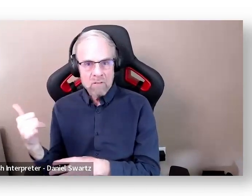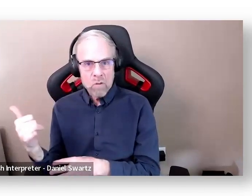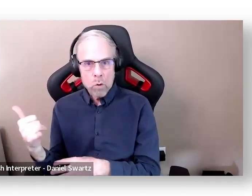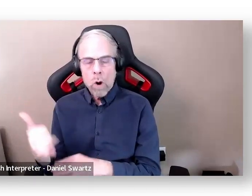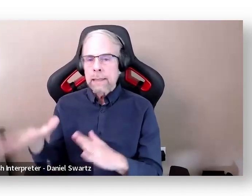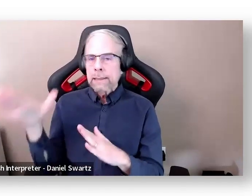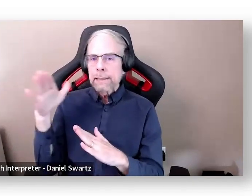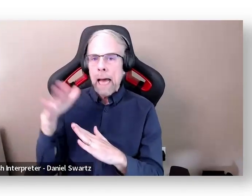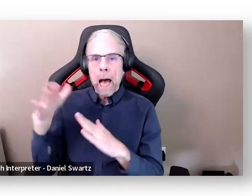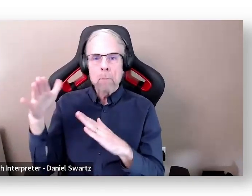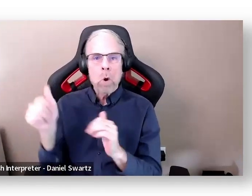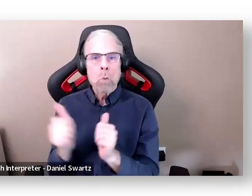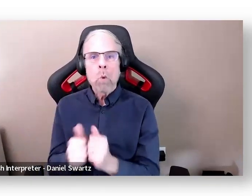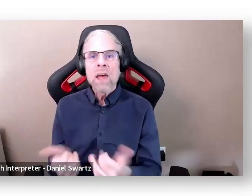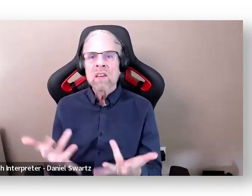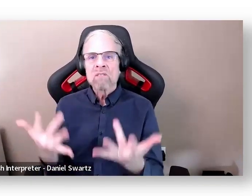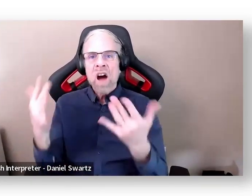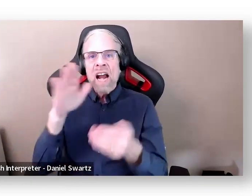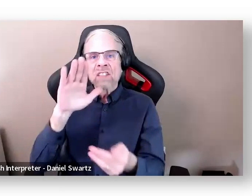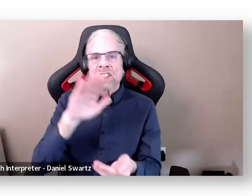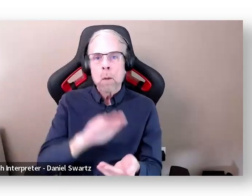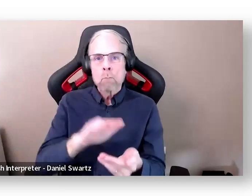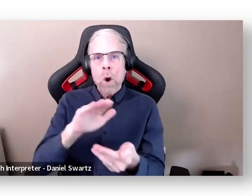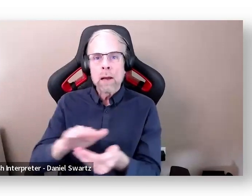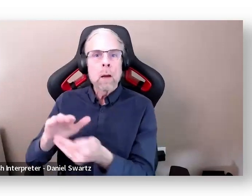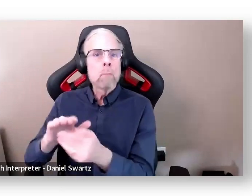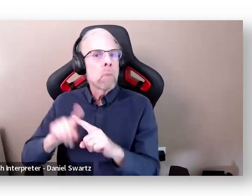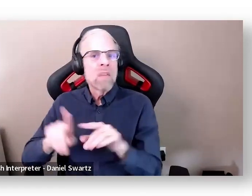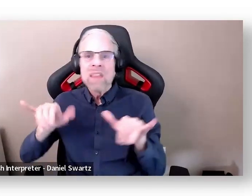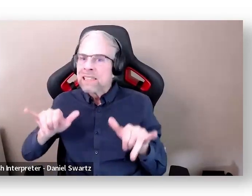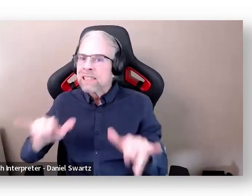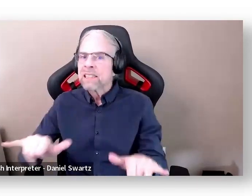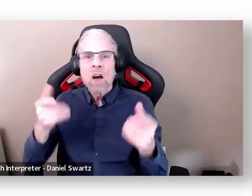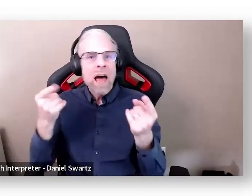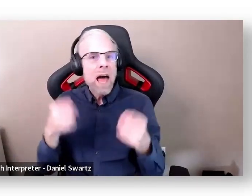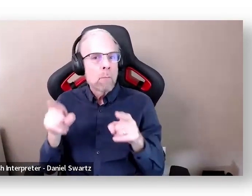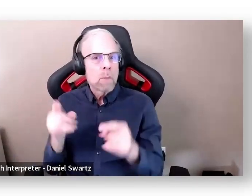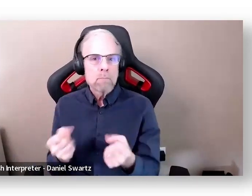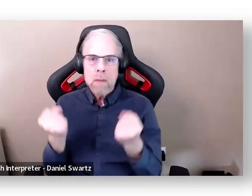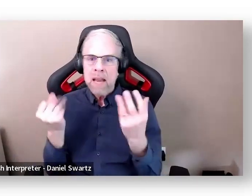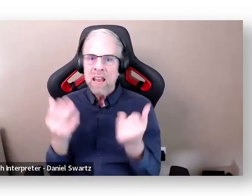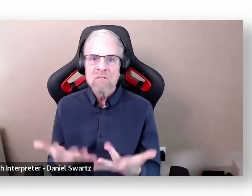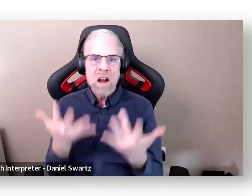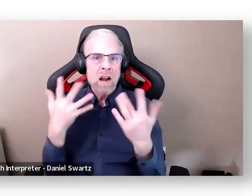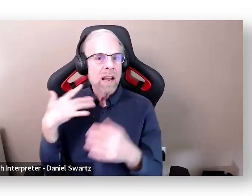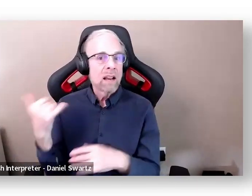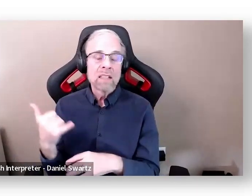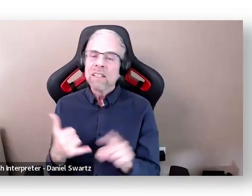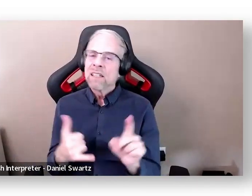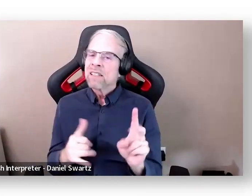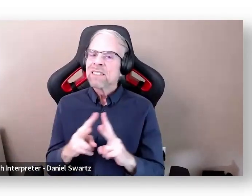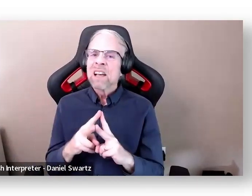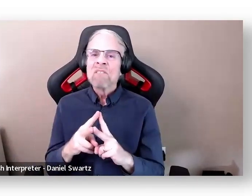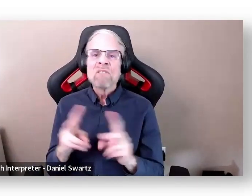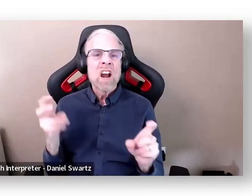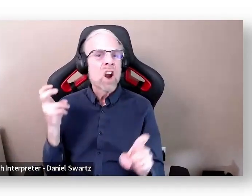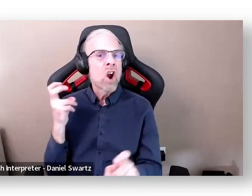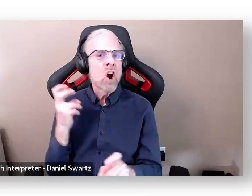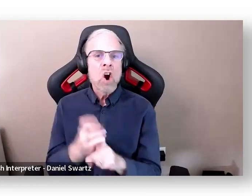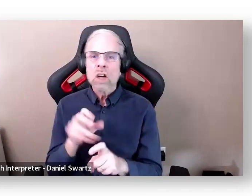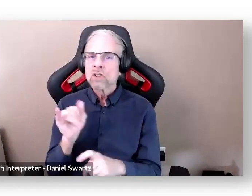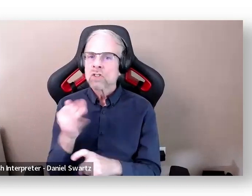iba a haber incendios. Y lo que sabemos es que California son principales en lo que tienen